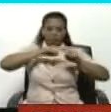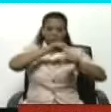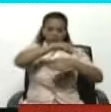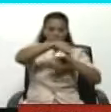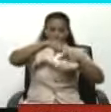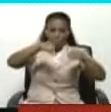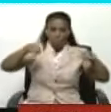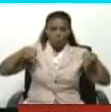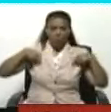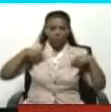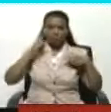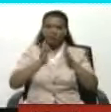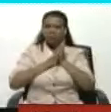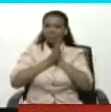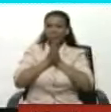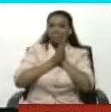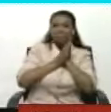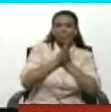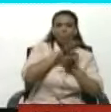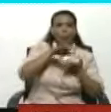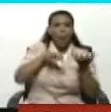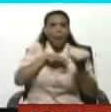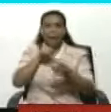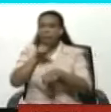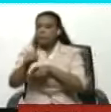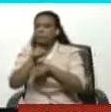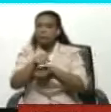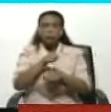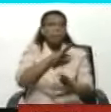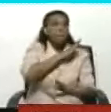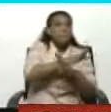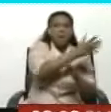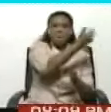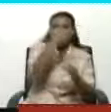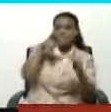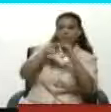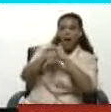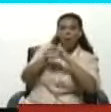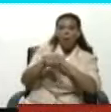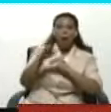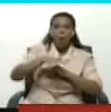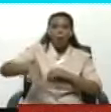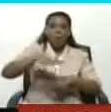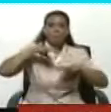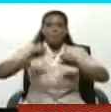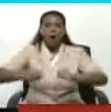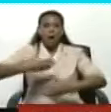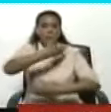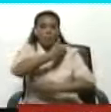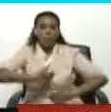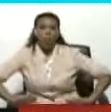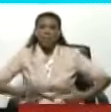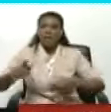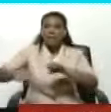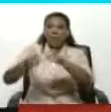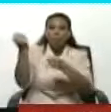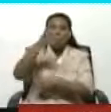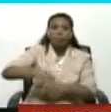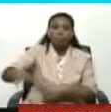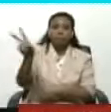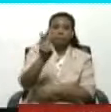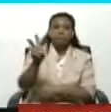dedicaron, fue, a conspirar, a sabotear, a pedir sanciones, a pedir invasiones, a hacerle daño a